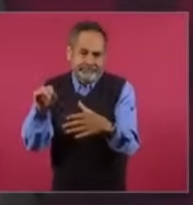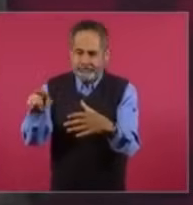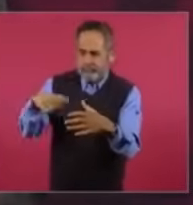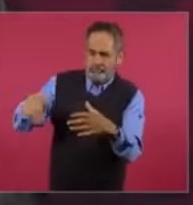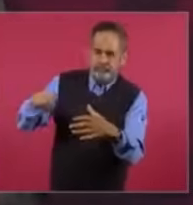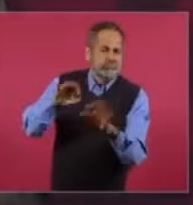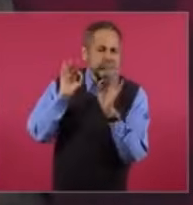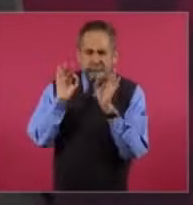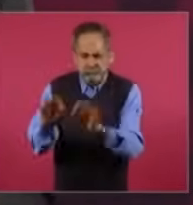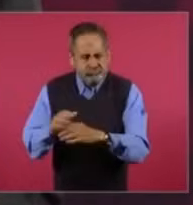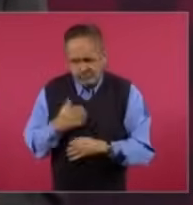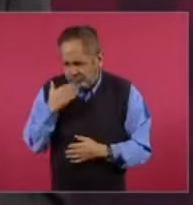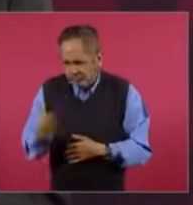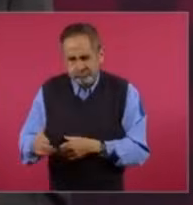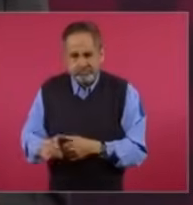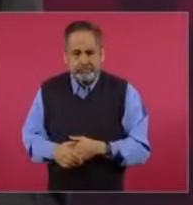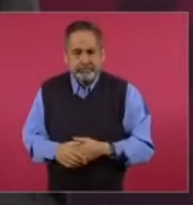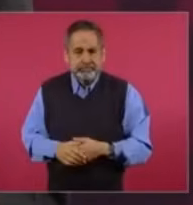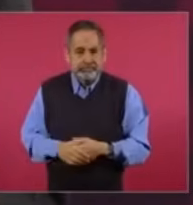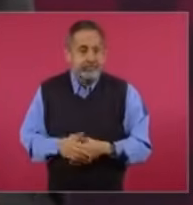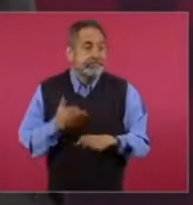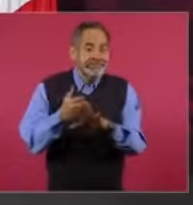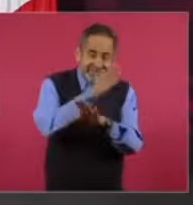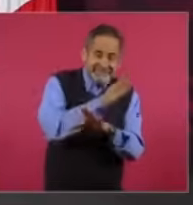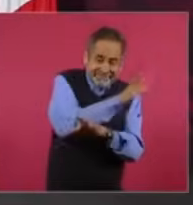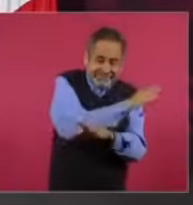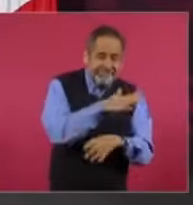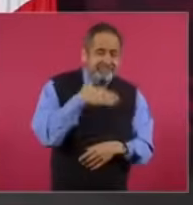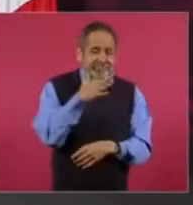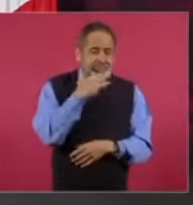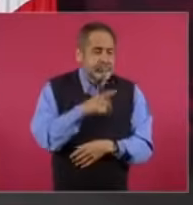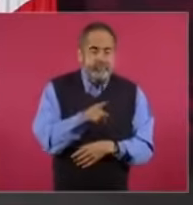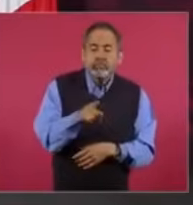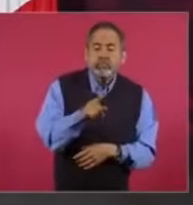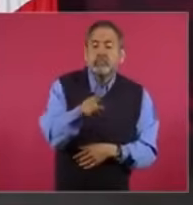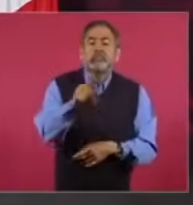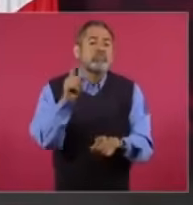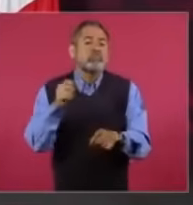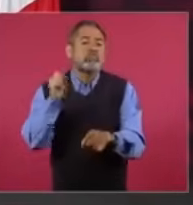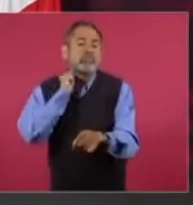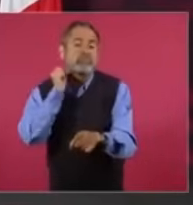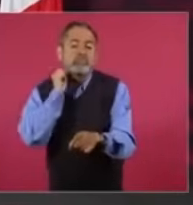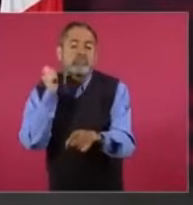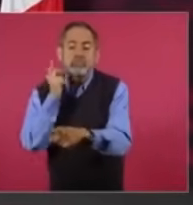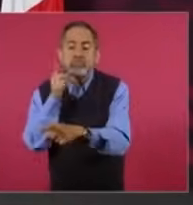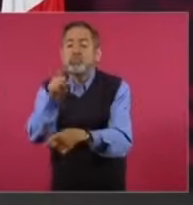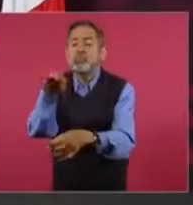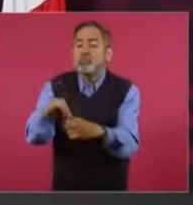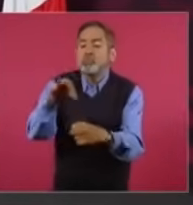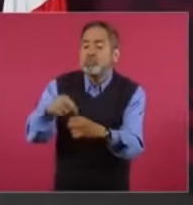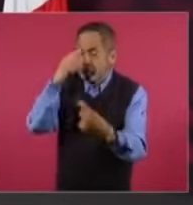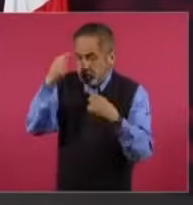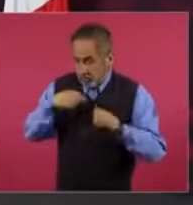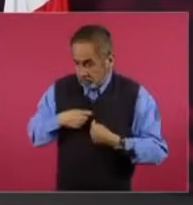Les pagaban a los diputados, a los senadores, para votar.